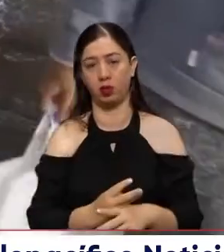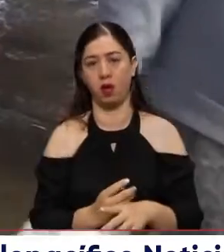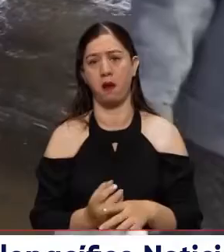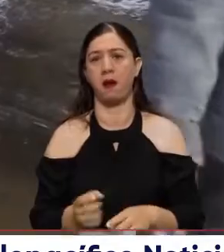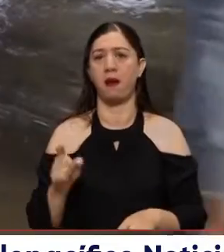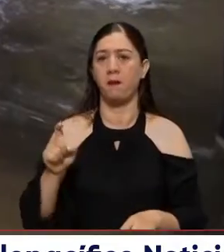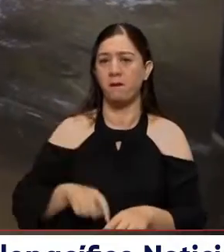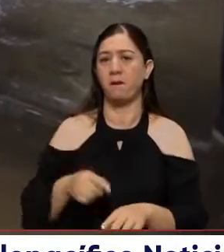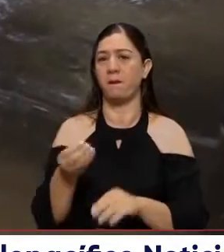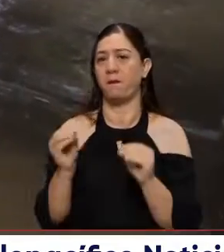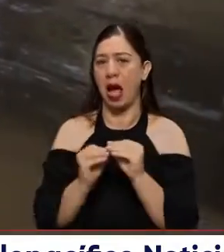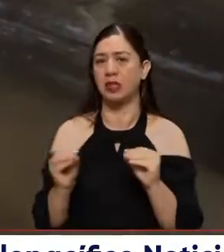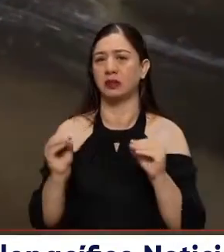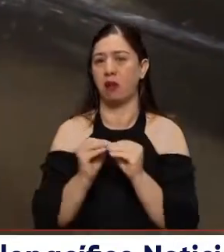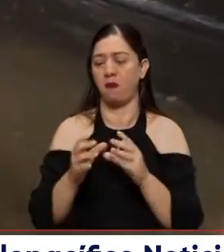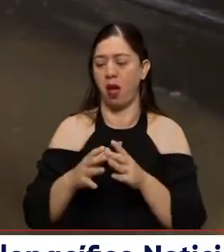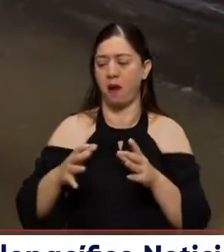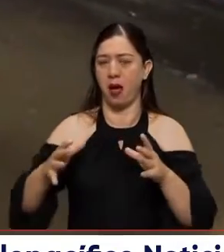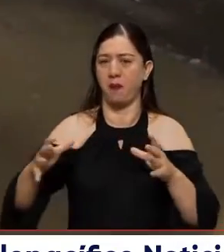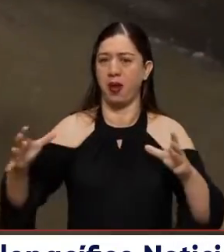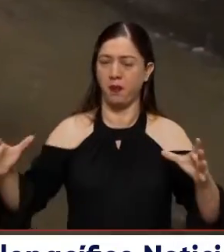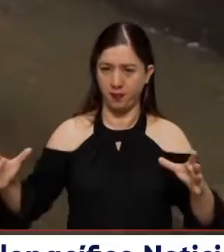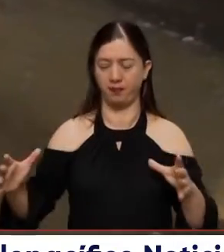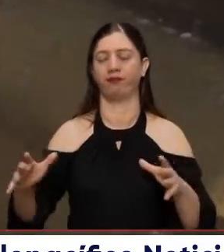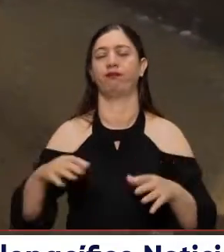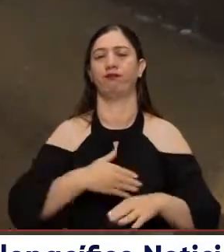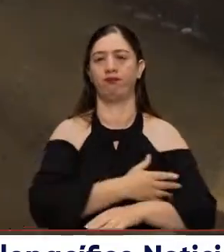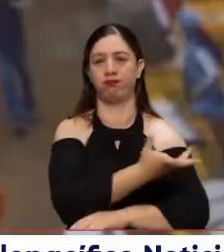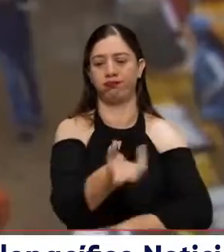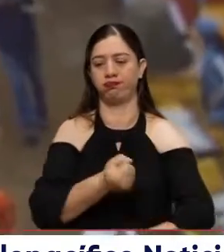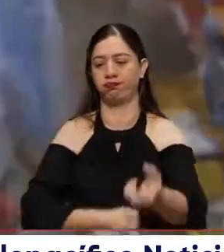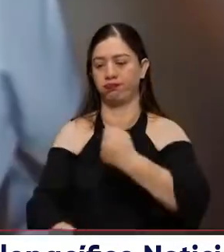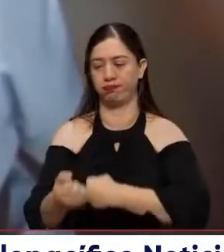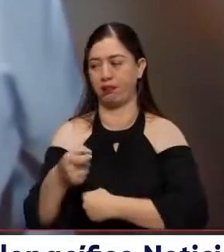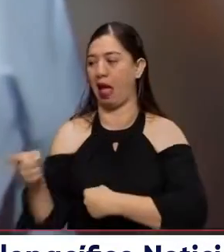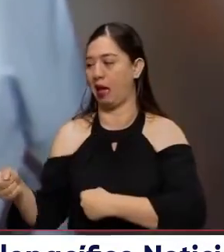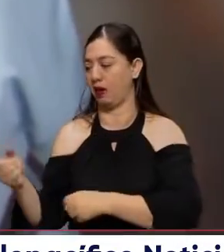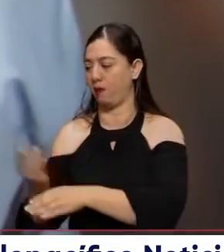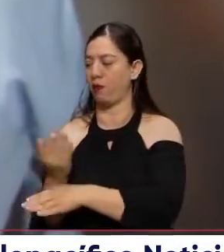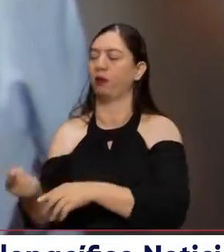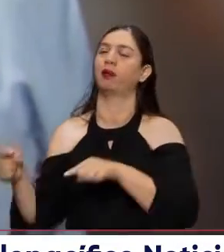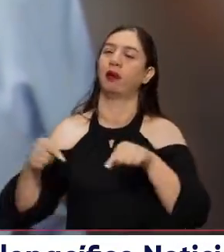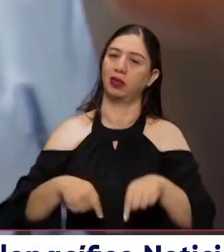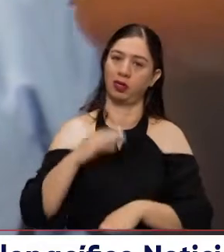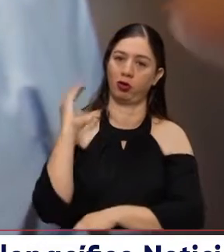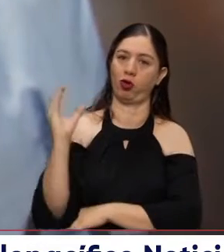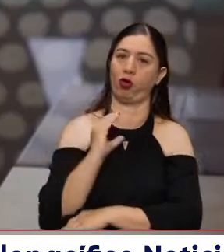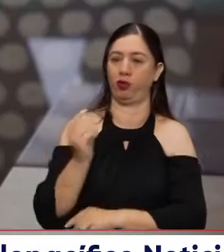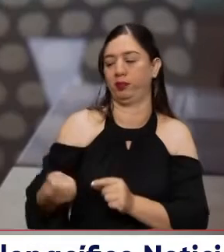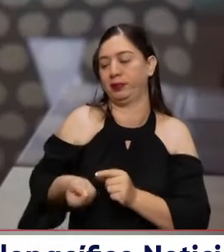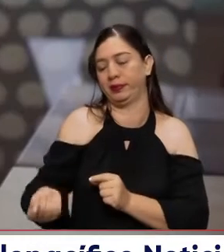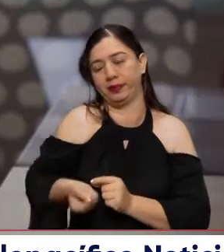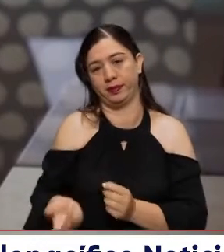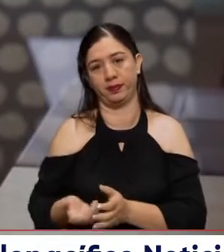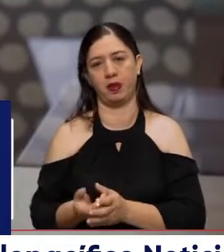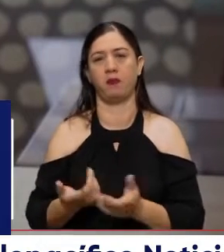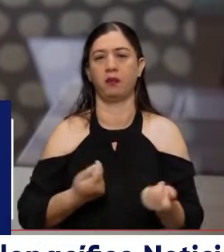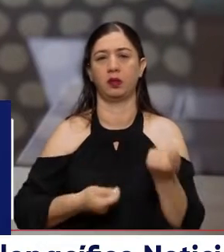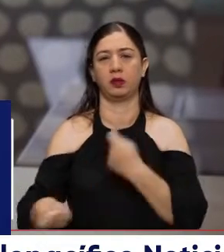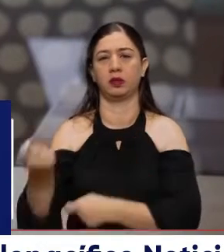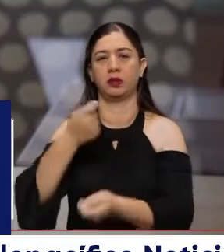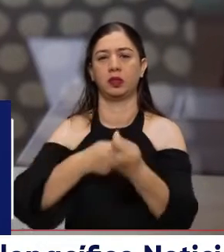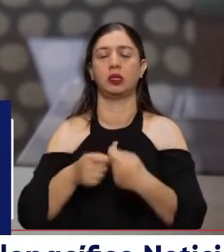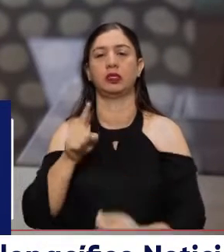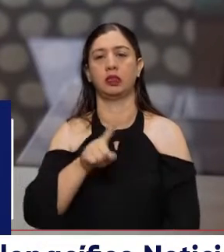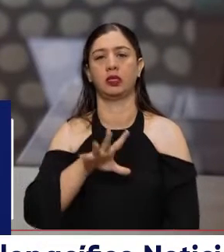la demanda de las aletas, se extiende la problemática de la pesca a los países vecinos como Colombia. En el 2019 nosotros importamos más o menos